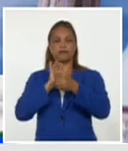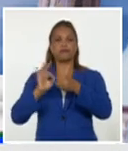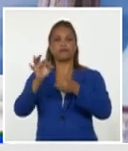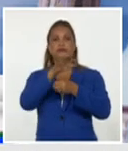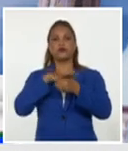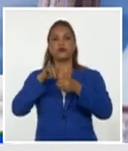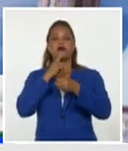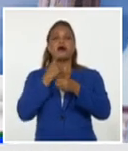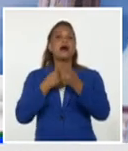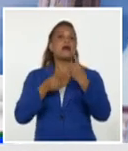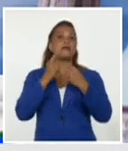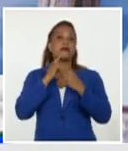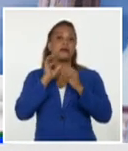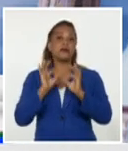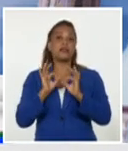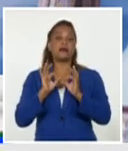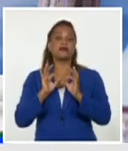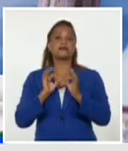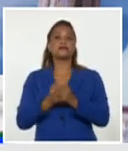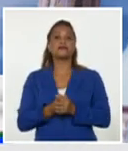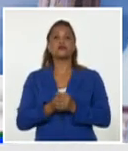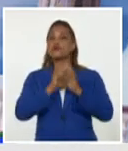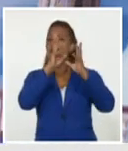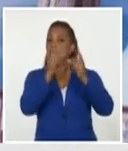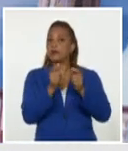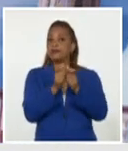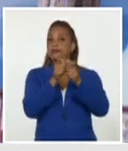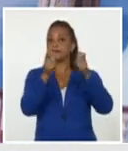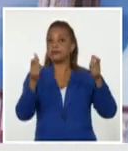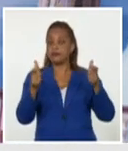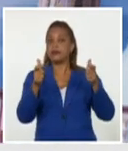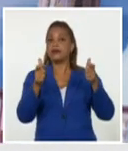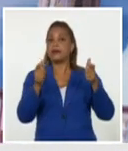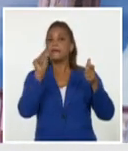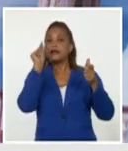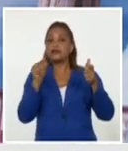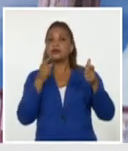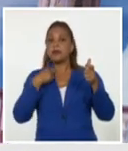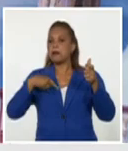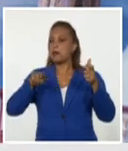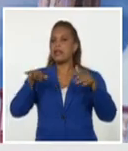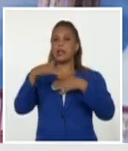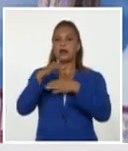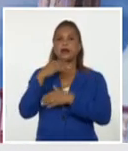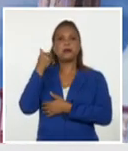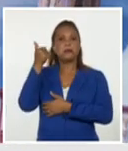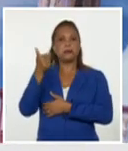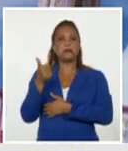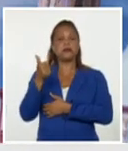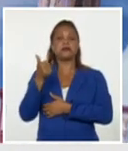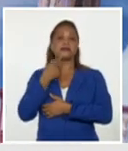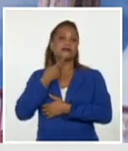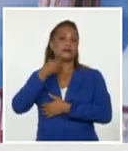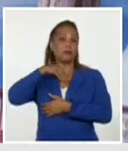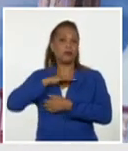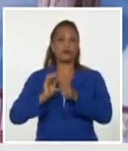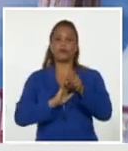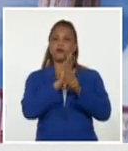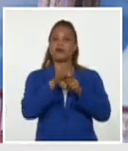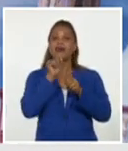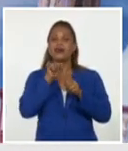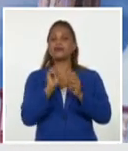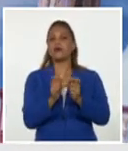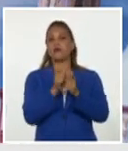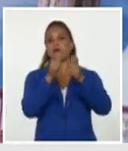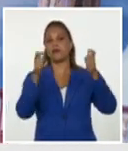quizás atípica. Hemos tenido un número importante de pacientes sintomáticos que nos ha elevado la transmisión en el territorio. Por eso las